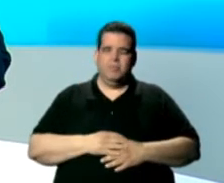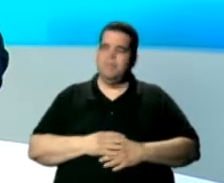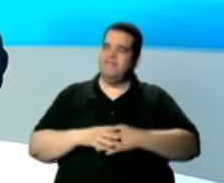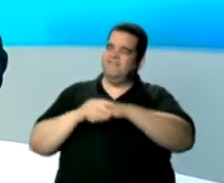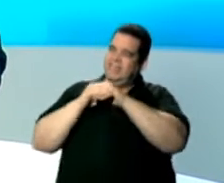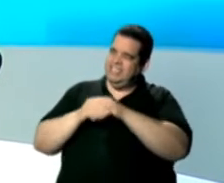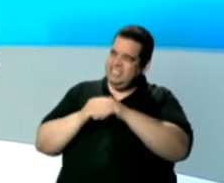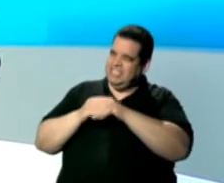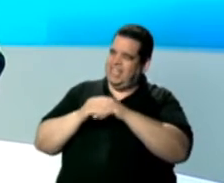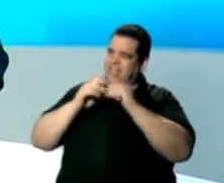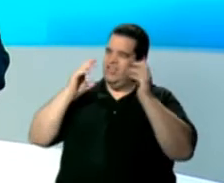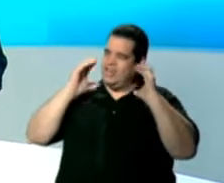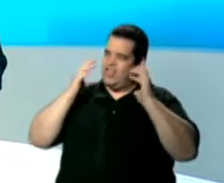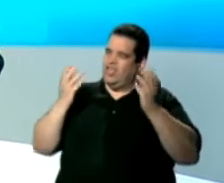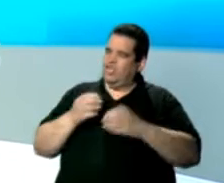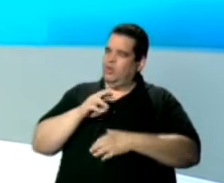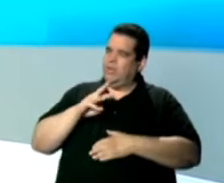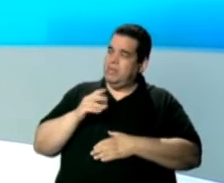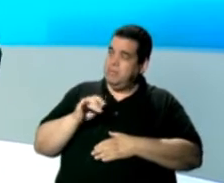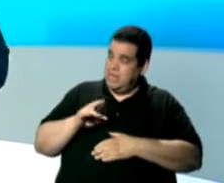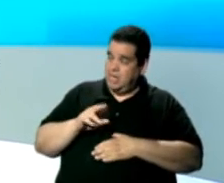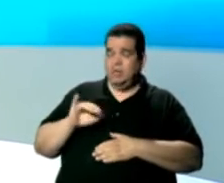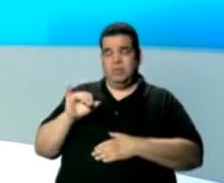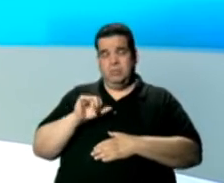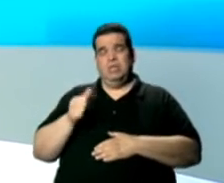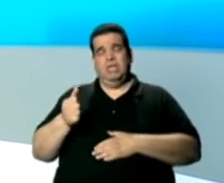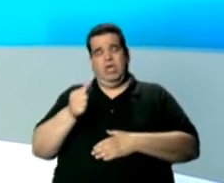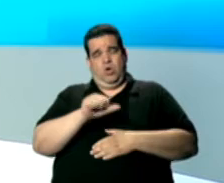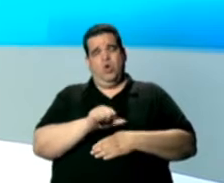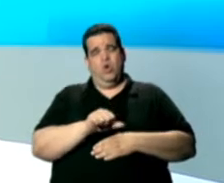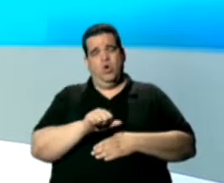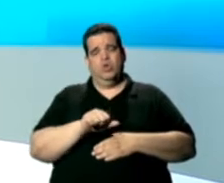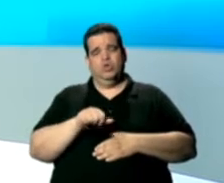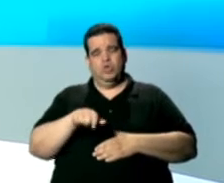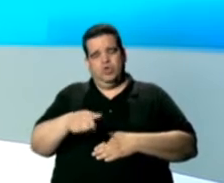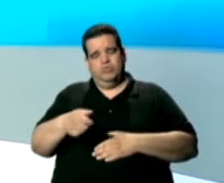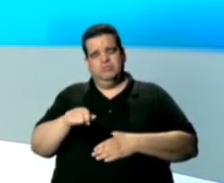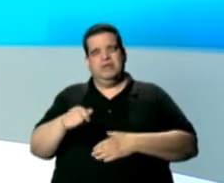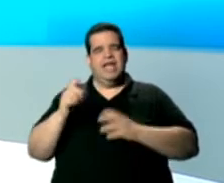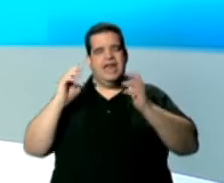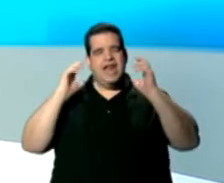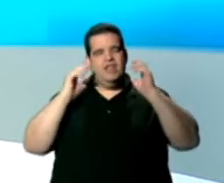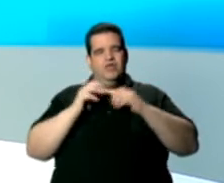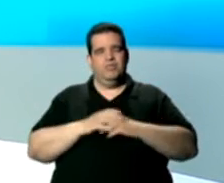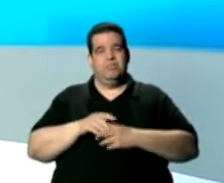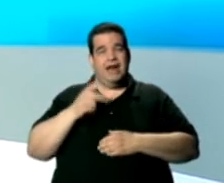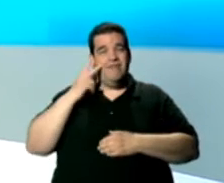medio radial de aquí de WIPR, pero también de otros medios, compañeros, colegas. Para ver estas y